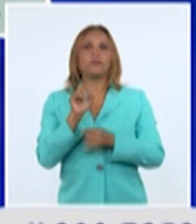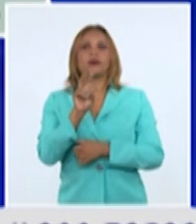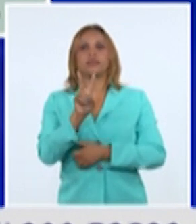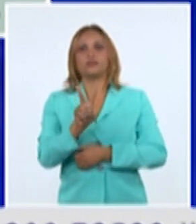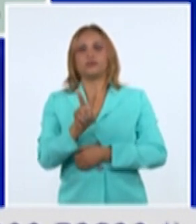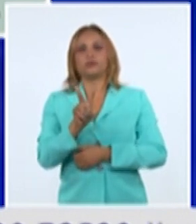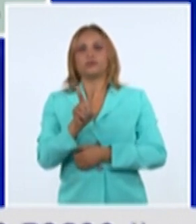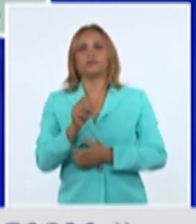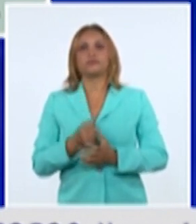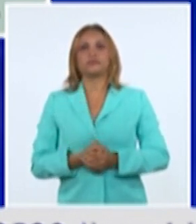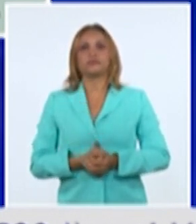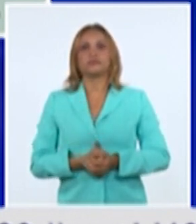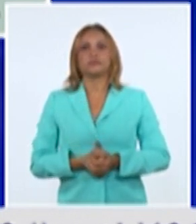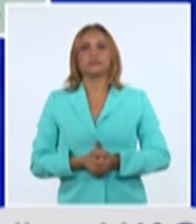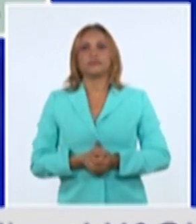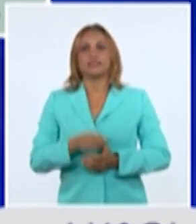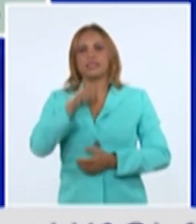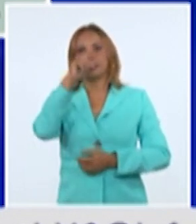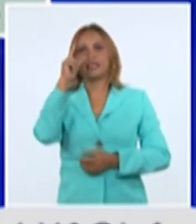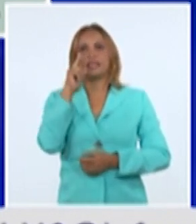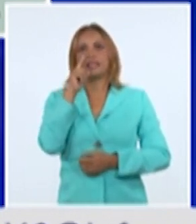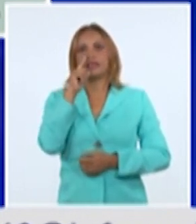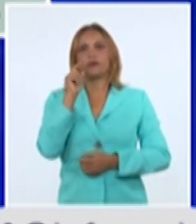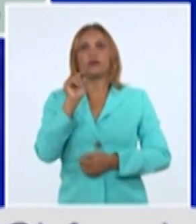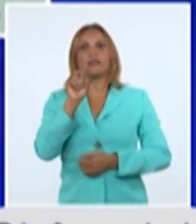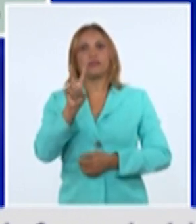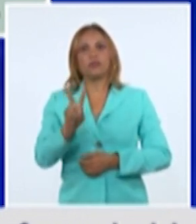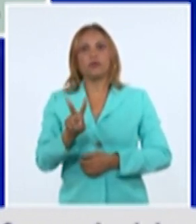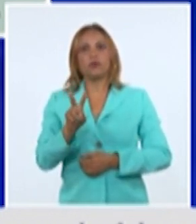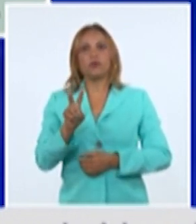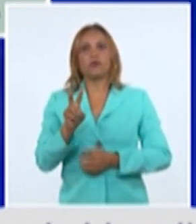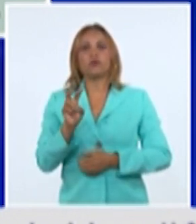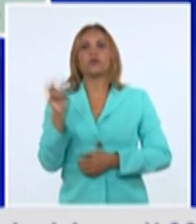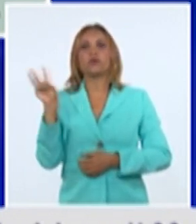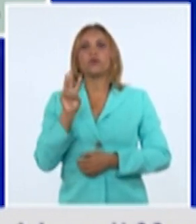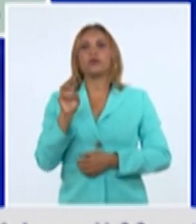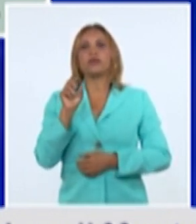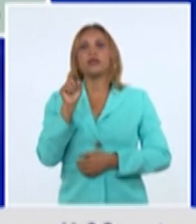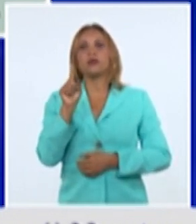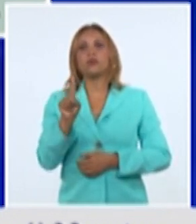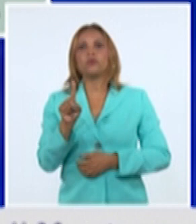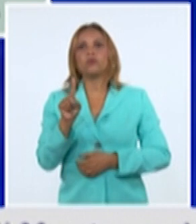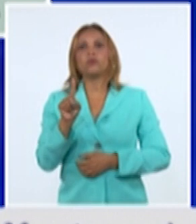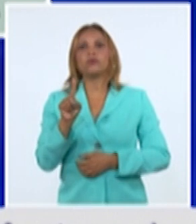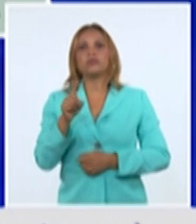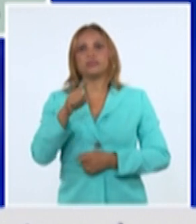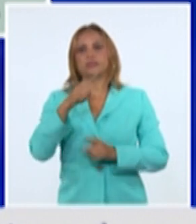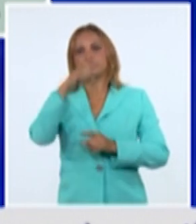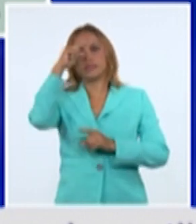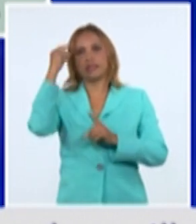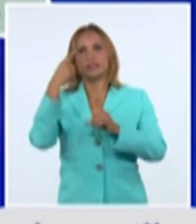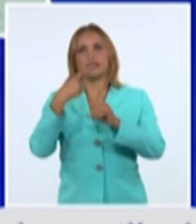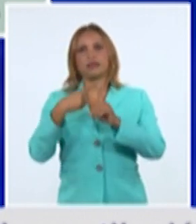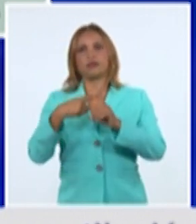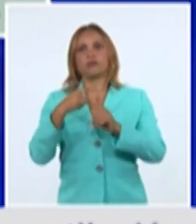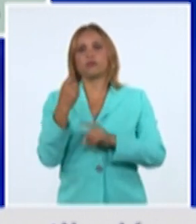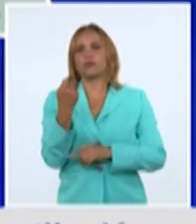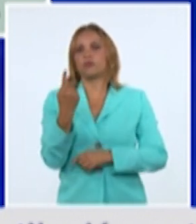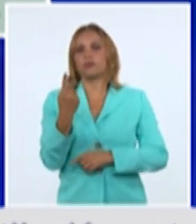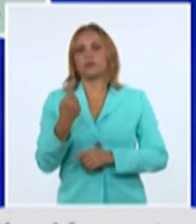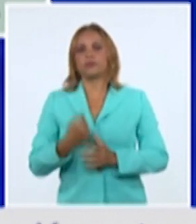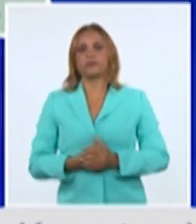de COVID-19, al igual que San Nicolás de Bari, Güines 1 y Santa Cruz del Norte también solo reporta un enfermo